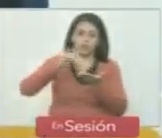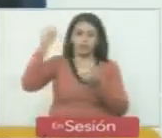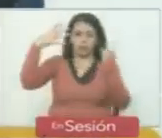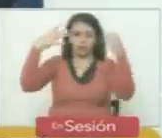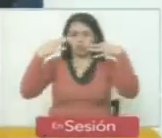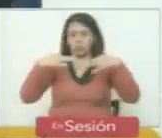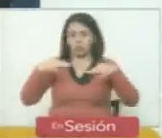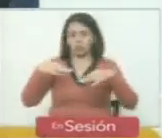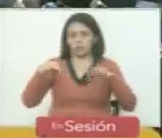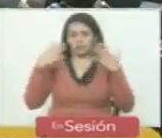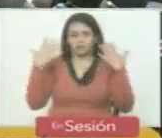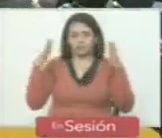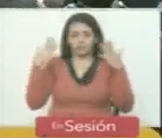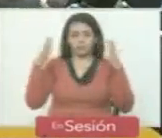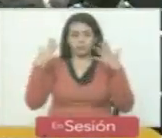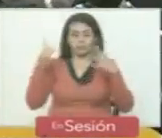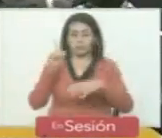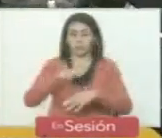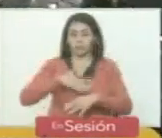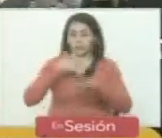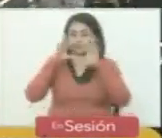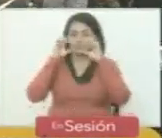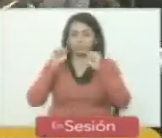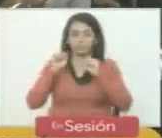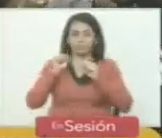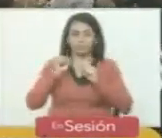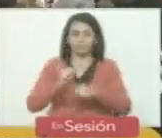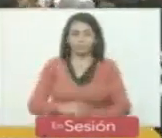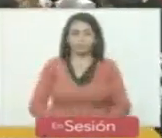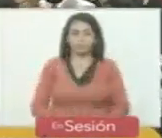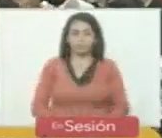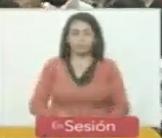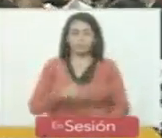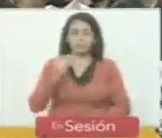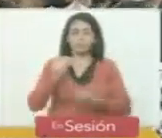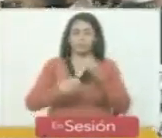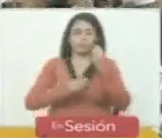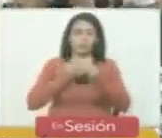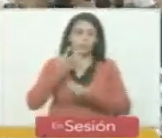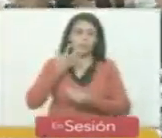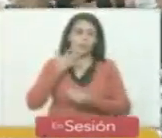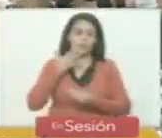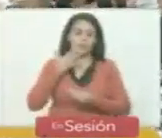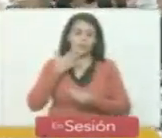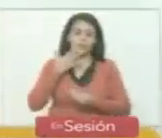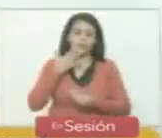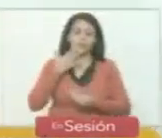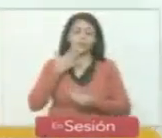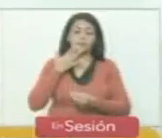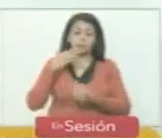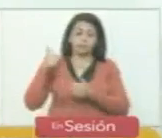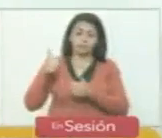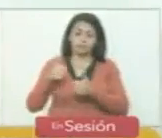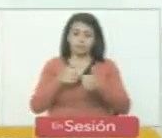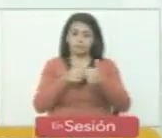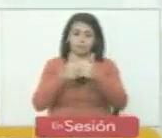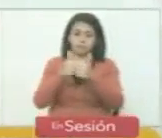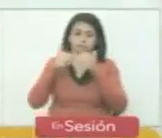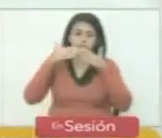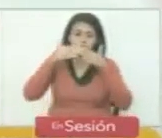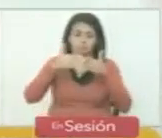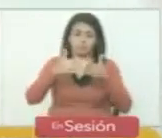eléctrico nacional. No pueden entender cómo, si persiguieron los barcos de